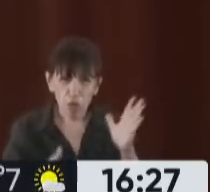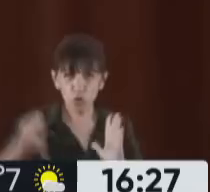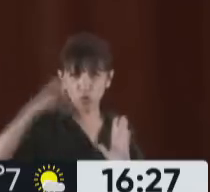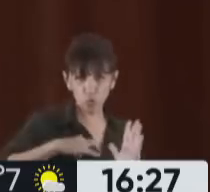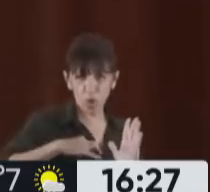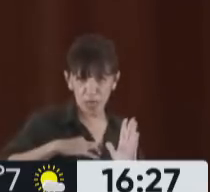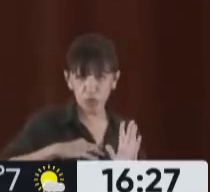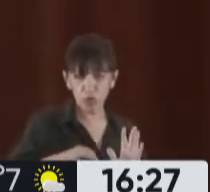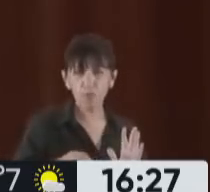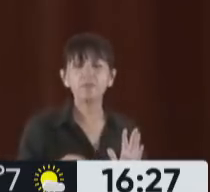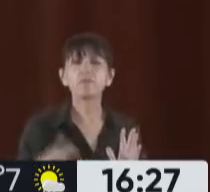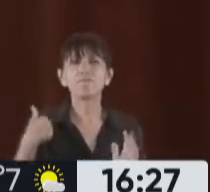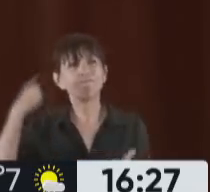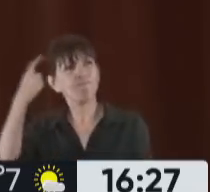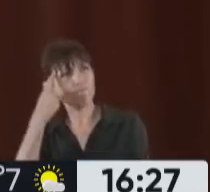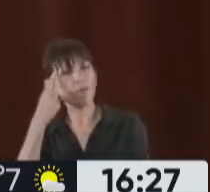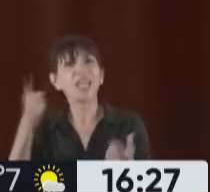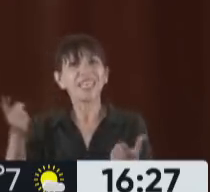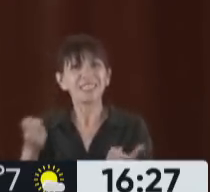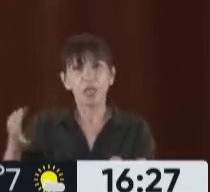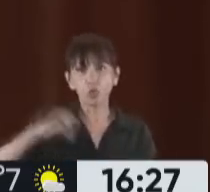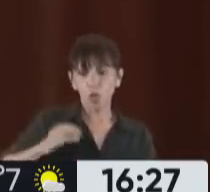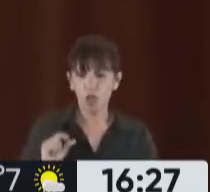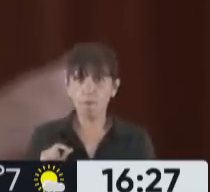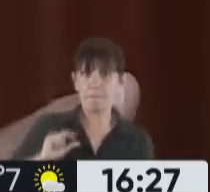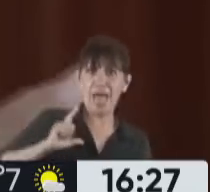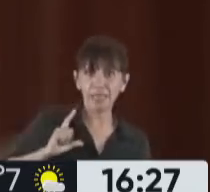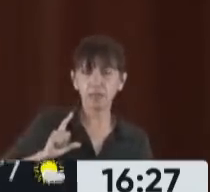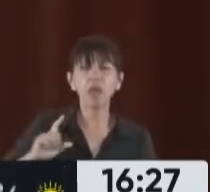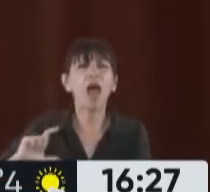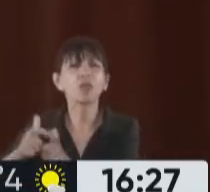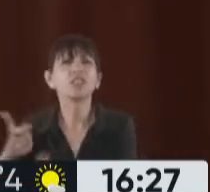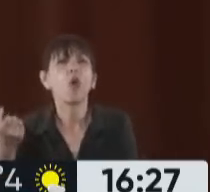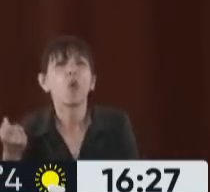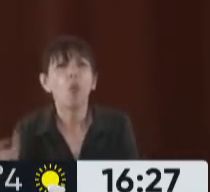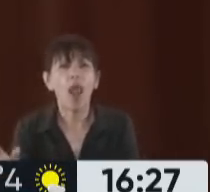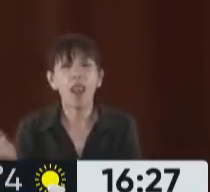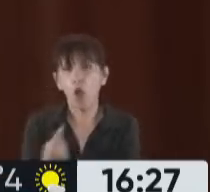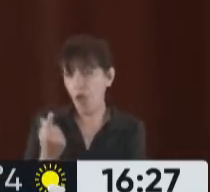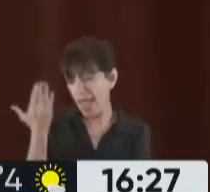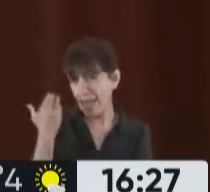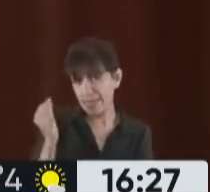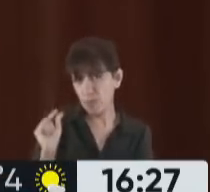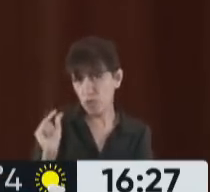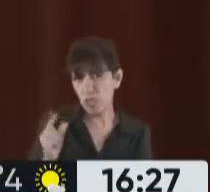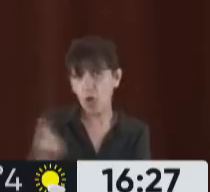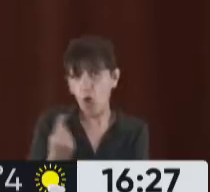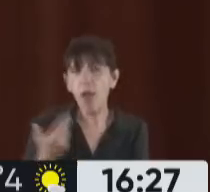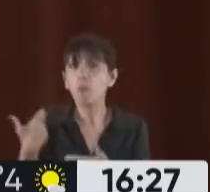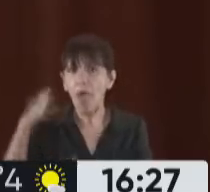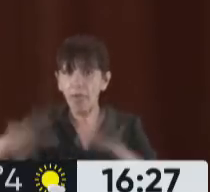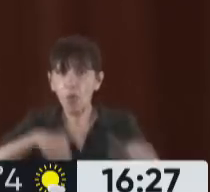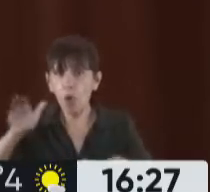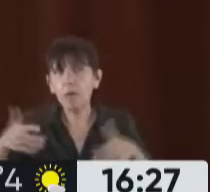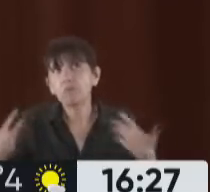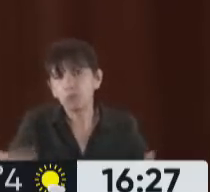pensando, se necesita recuperación. La actualización es que hace pocas horas los colegas reflejaban que se puede convocar,